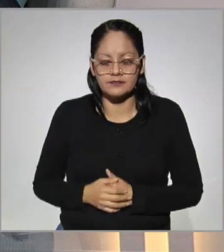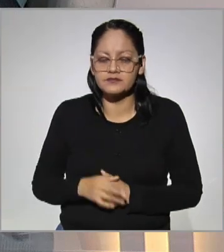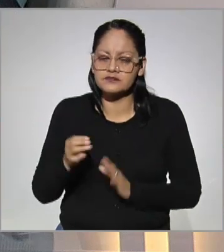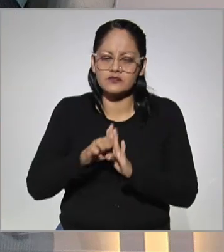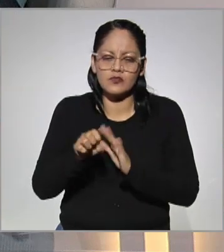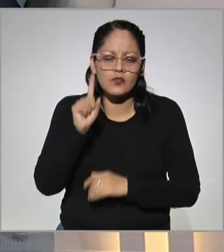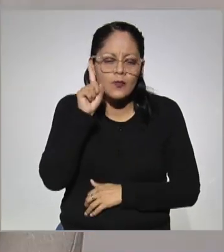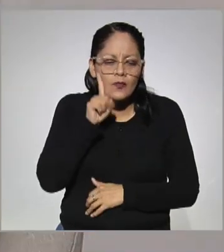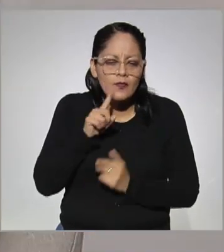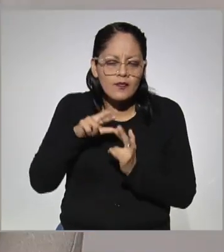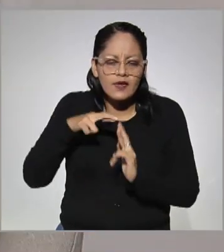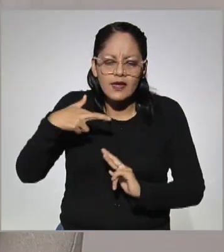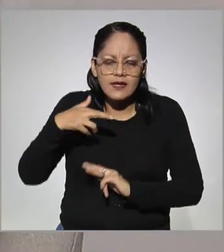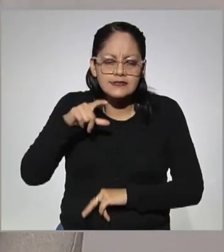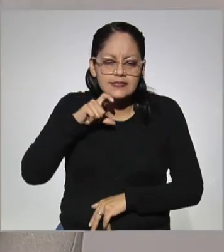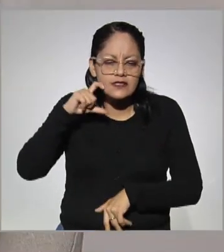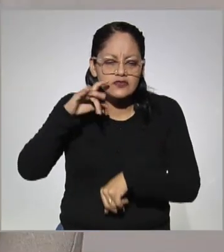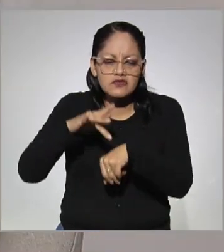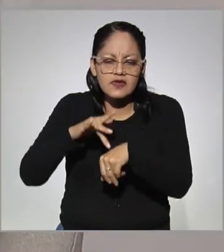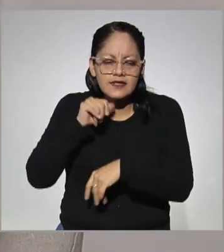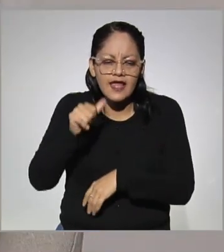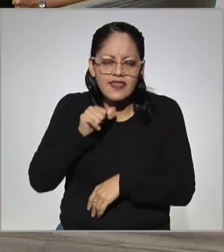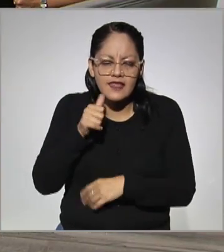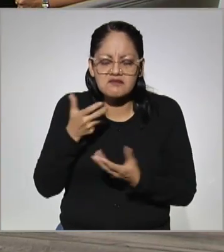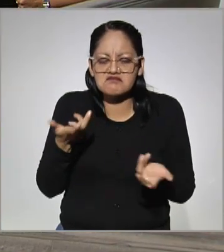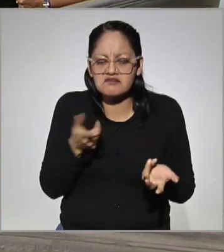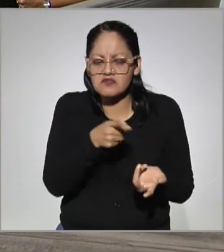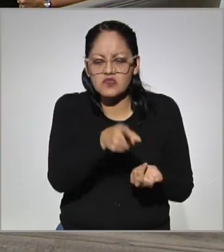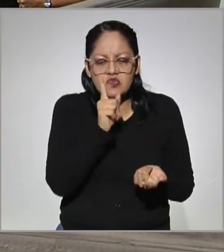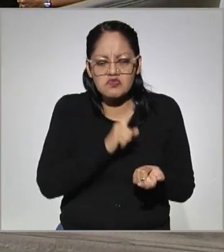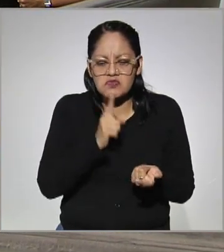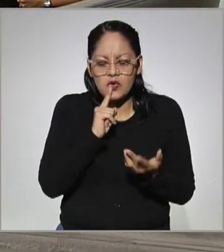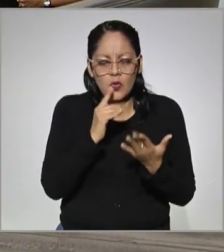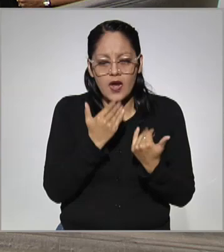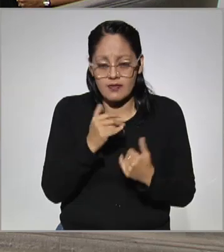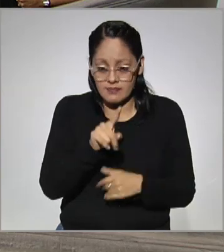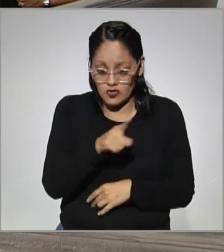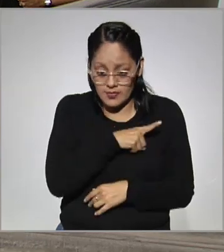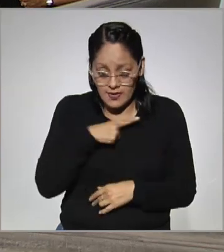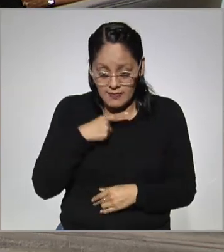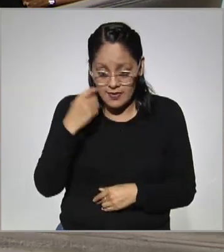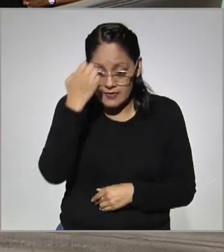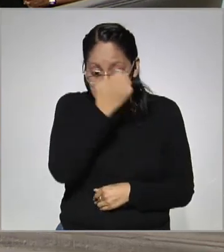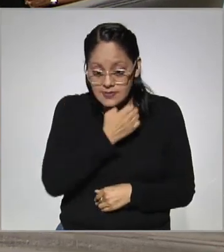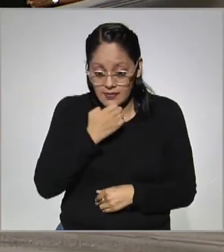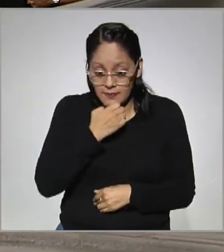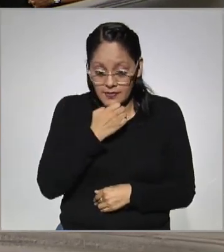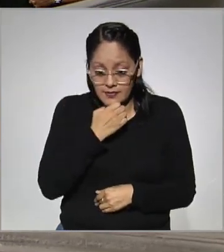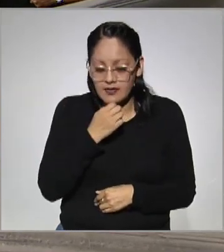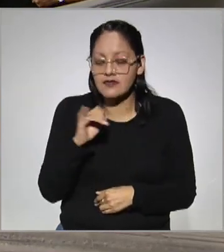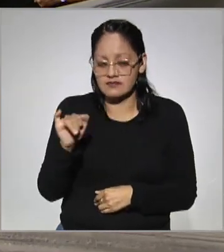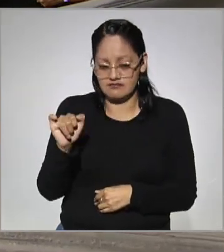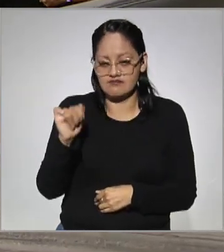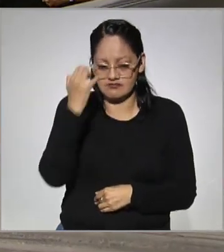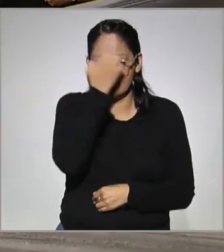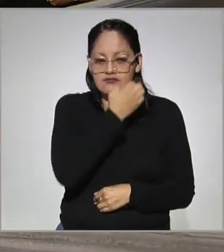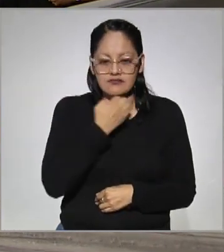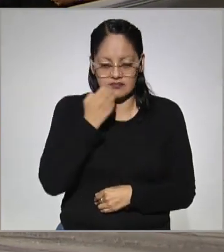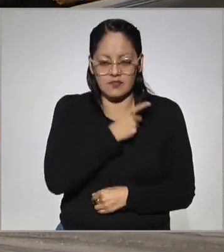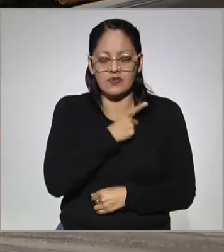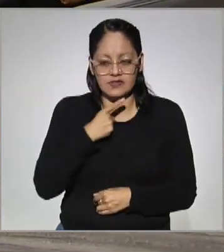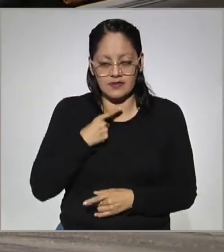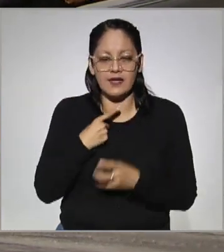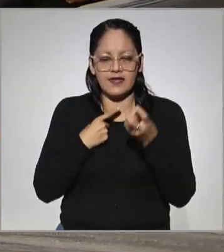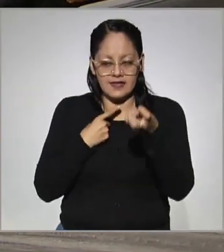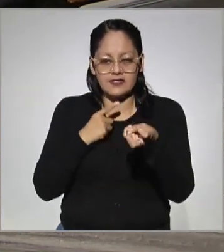relaciones sexuales probablemente no esté infectada con virus de papiloma, pero ¿se tiene que checar? Se tiene que checar. Okay. Eso